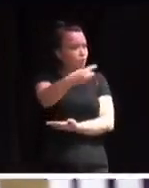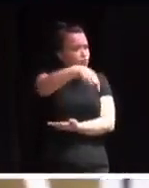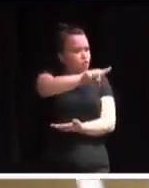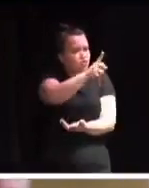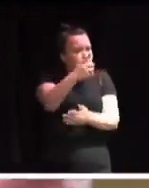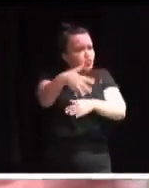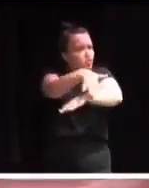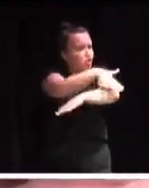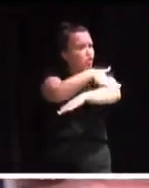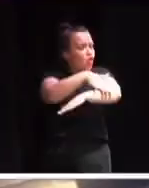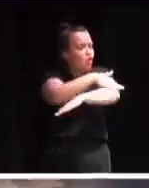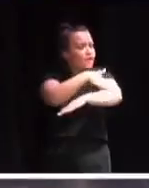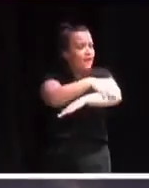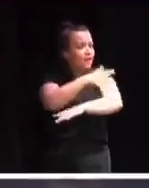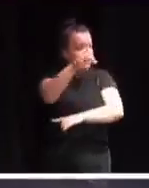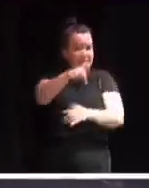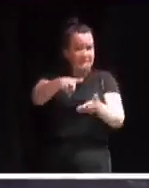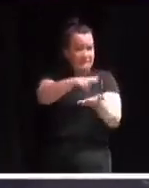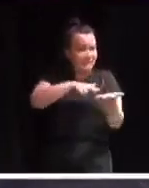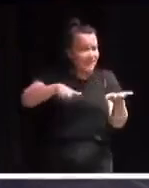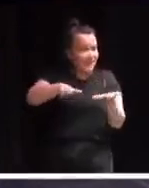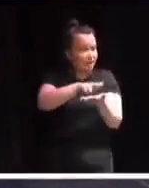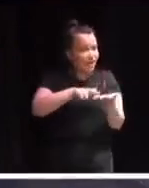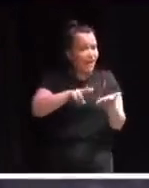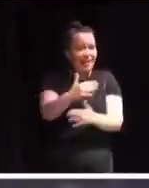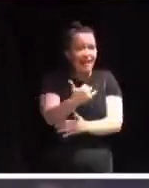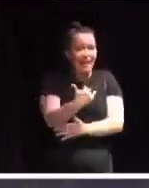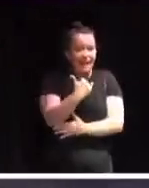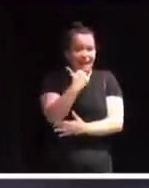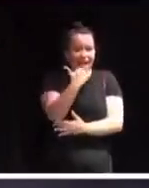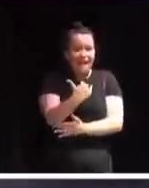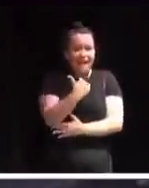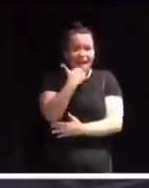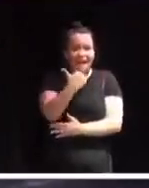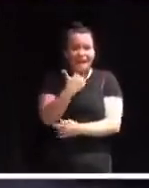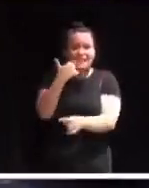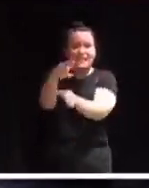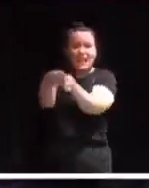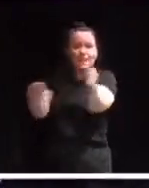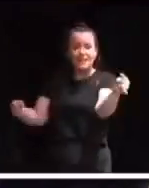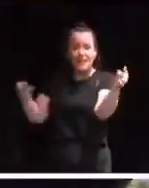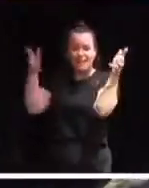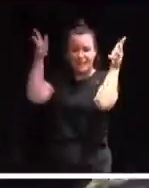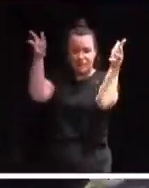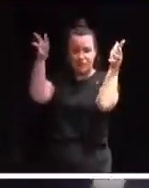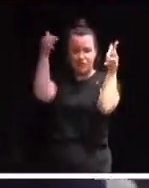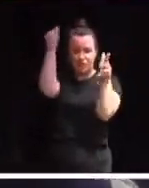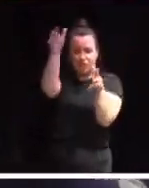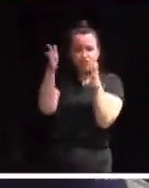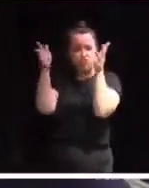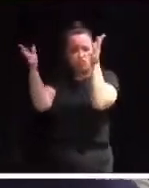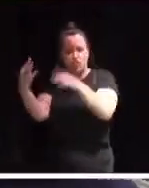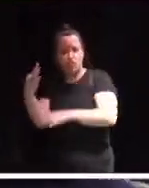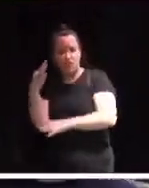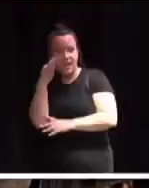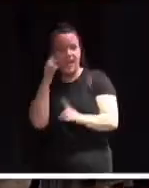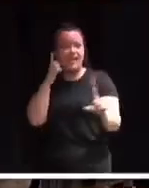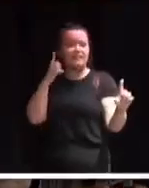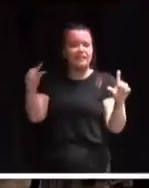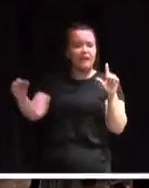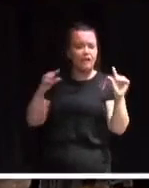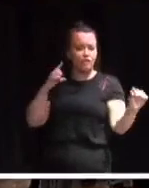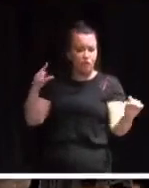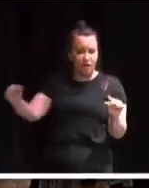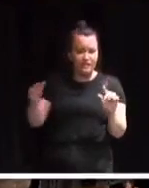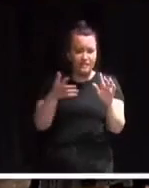gobierno regional con casi la mitad de los consejeros y las consejeras tránsfugas